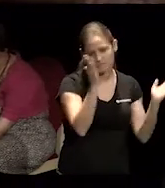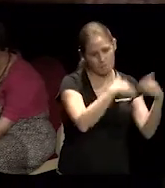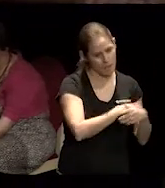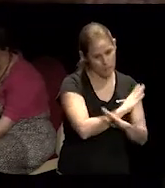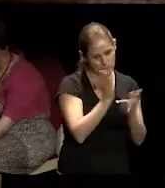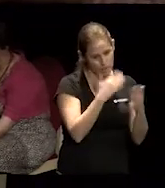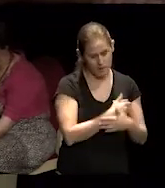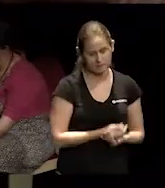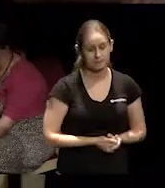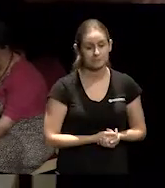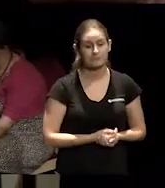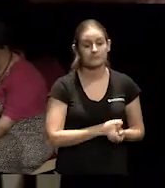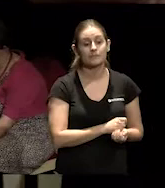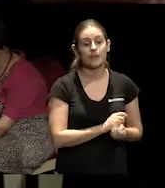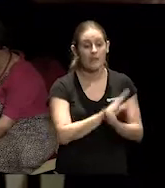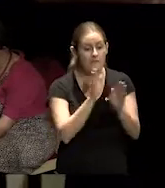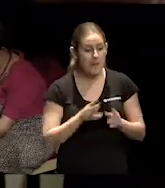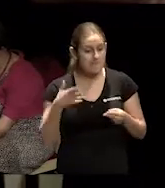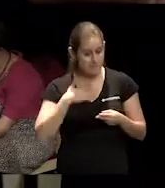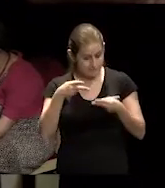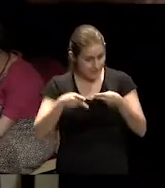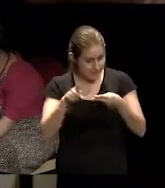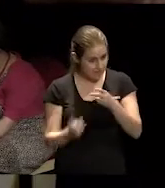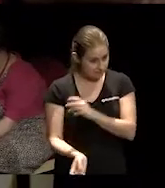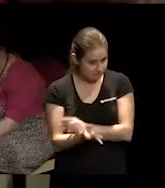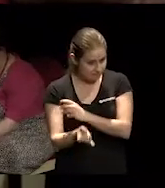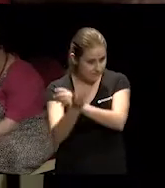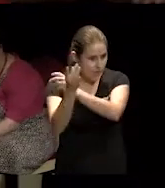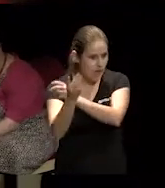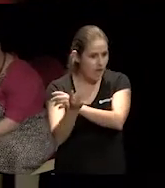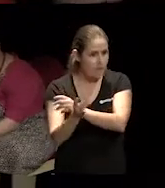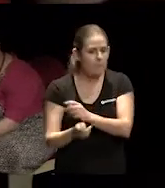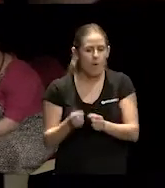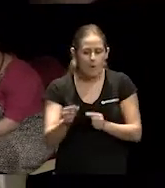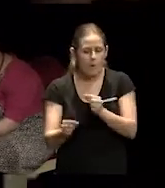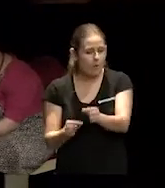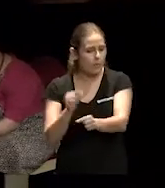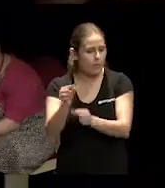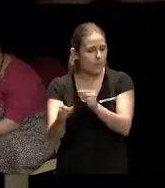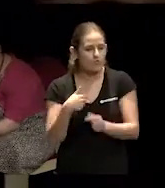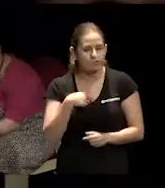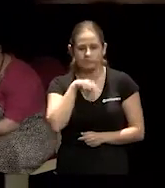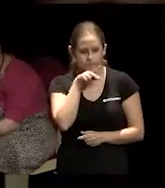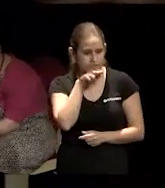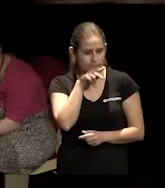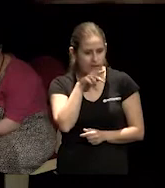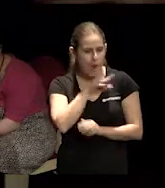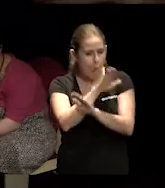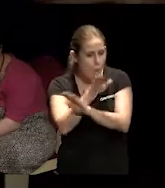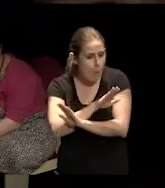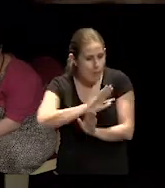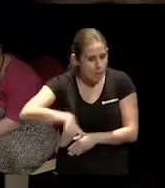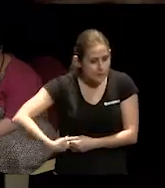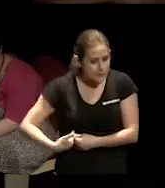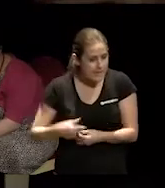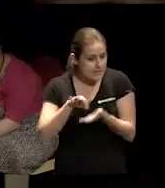los talleres fueron derivando y cada vez había menos palabra. Yo cada vez hablaba menos hasta el punto de que ya en las últimas sesiones prácticamente no articulaba palabra.